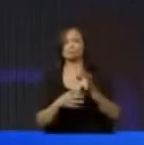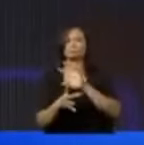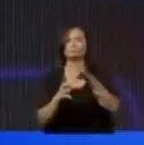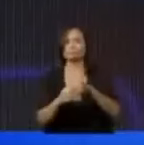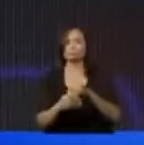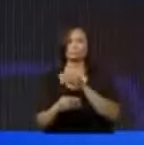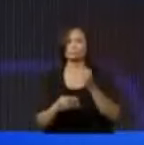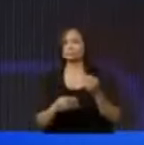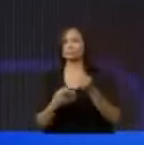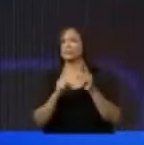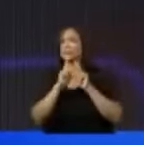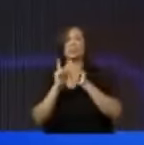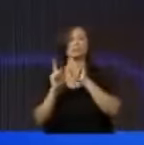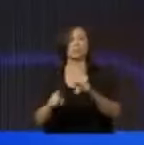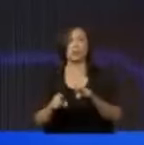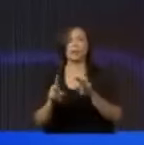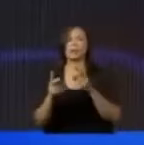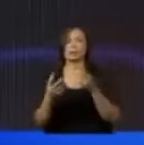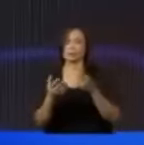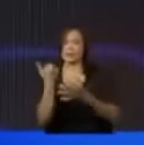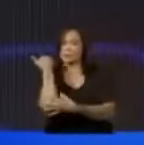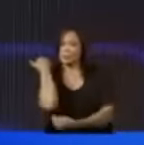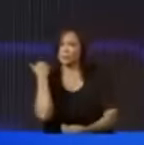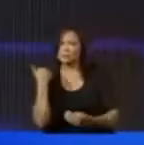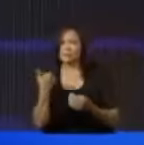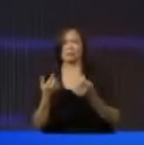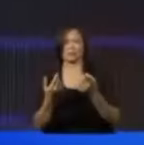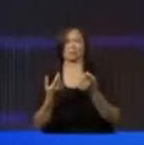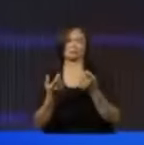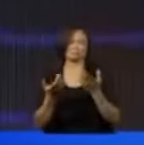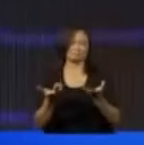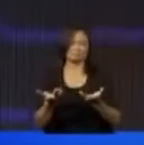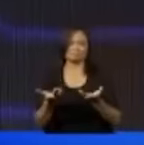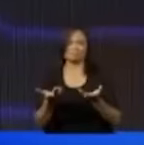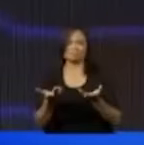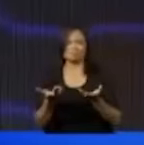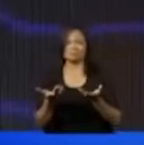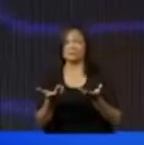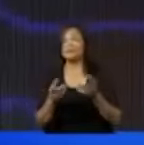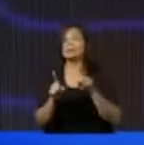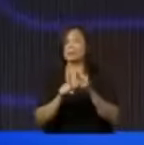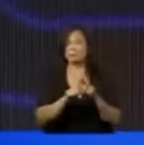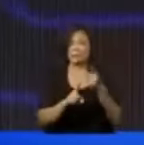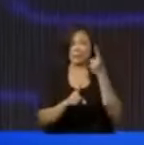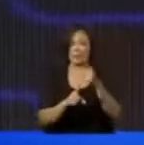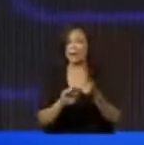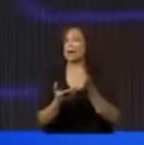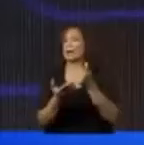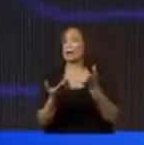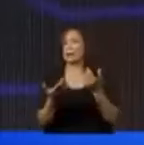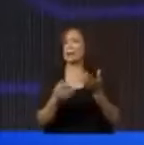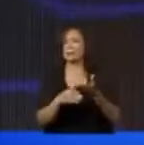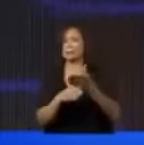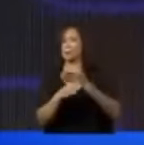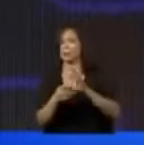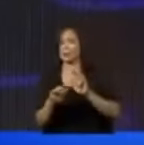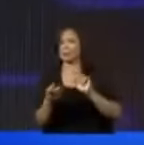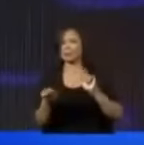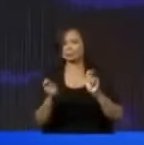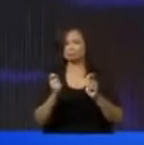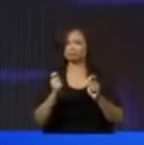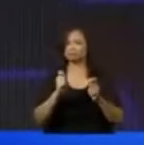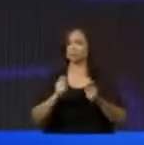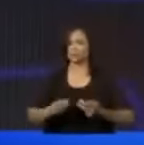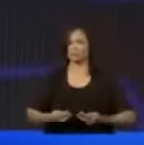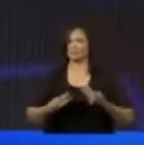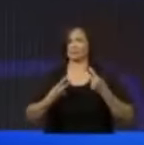forman parte de una respuesta al tema de la pobreza y la pobreza extrema. Y sin duda alguna que han contribuido a mejorar las condiciones de